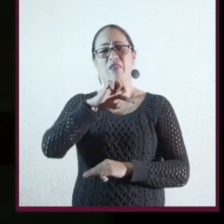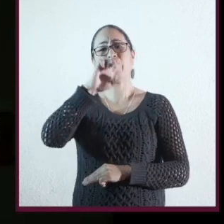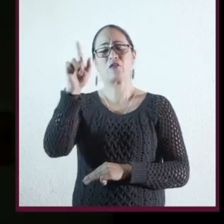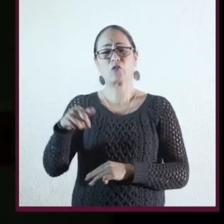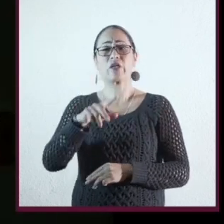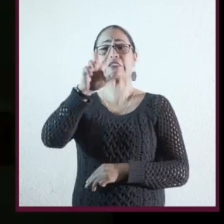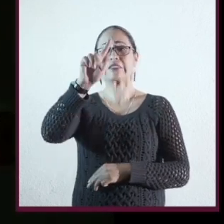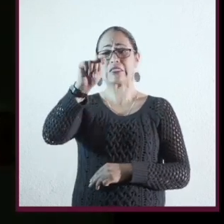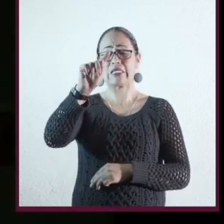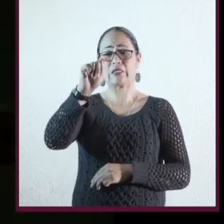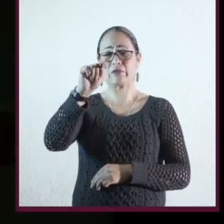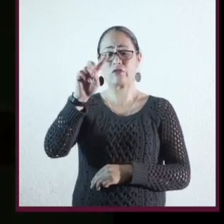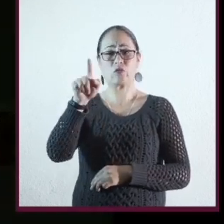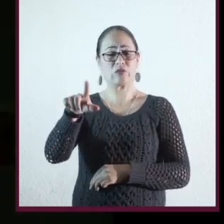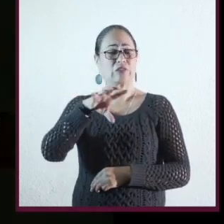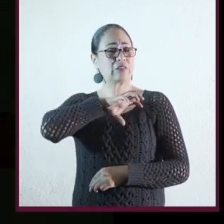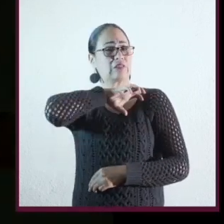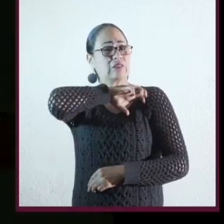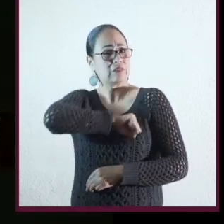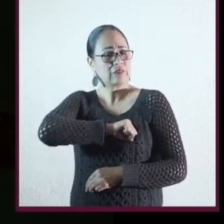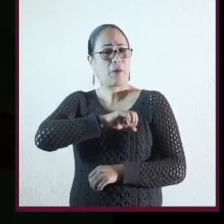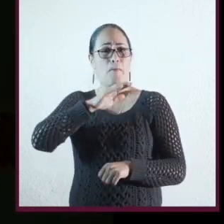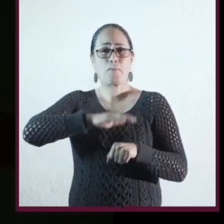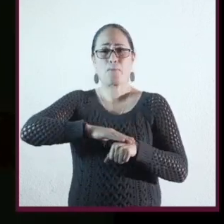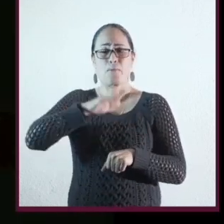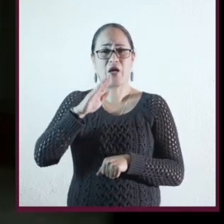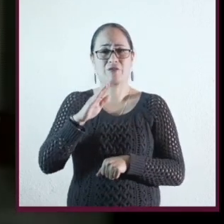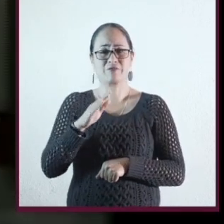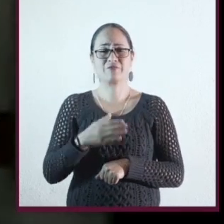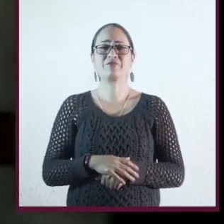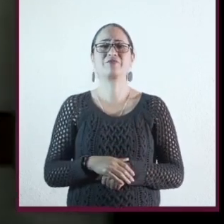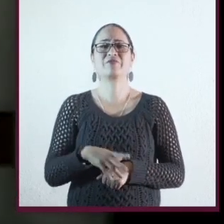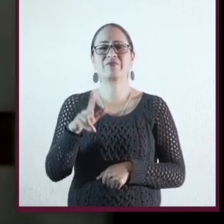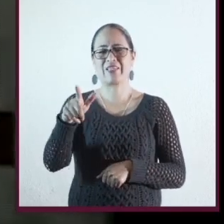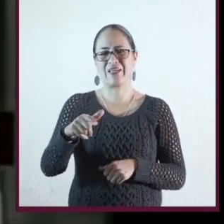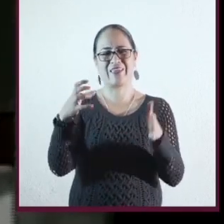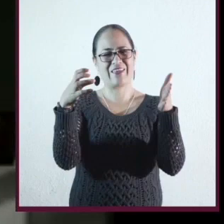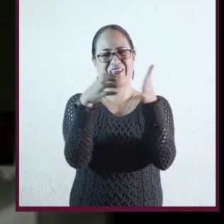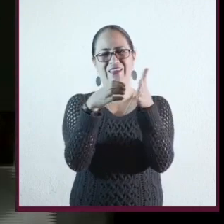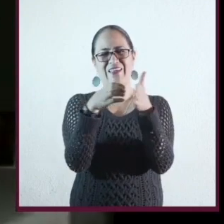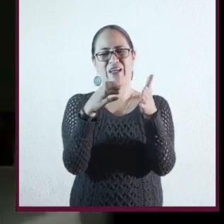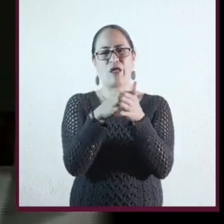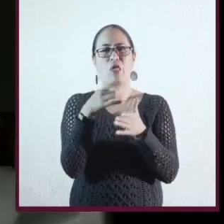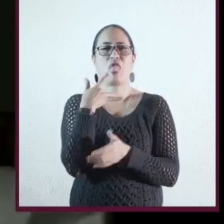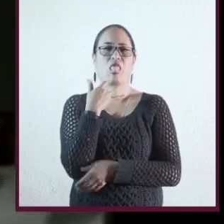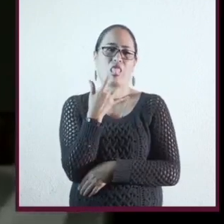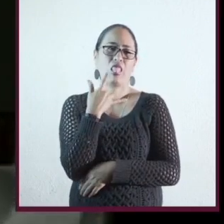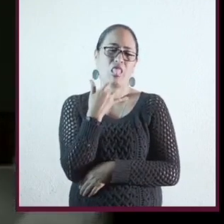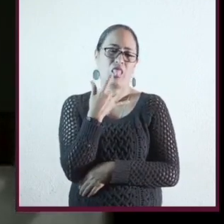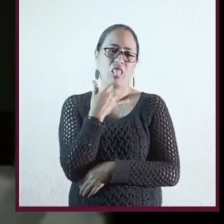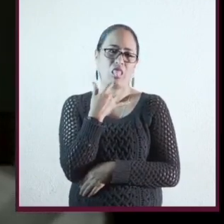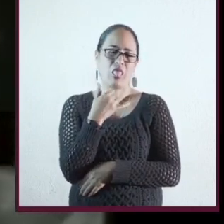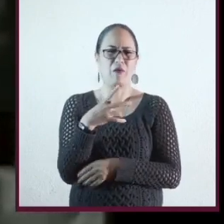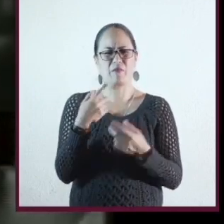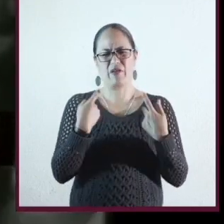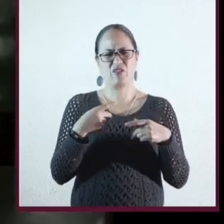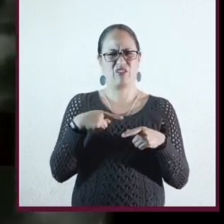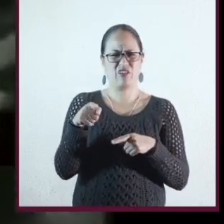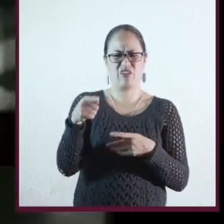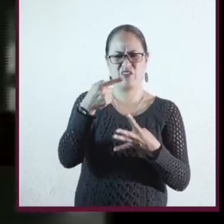también llamado caja boba por algunos de sus detractores y críticos, posee los elementos que distinguían a los